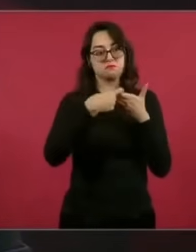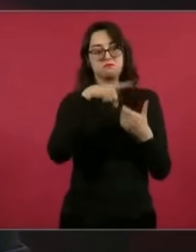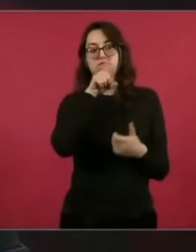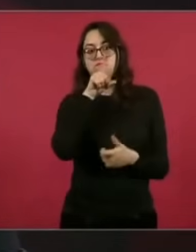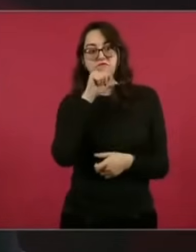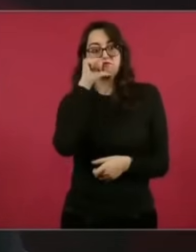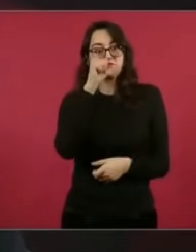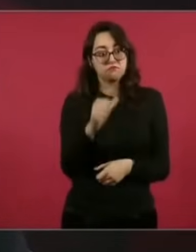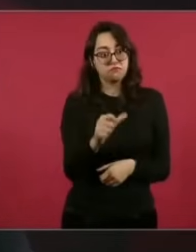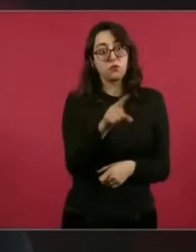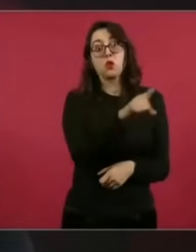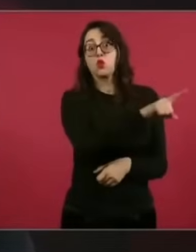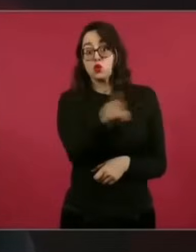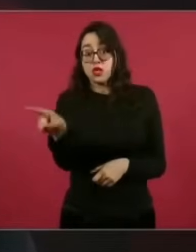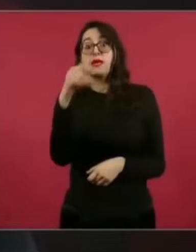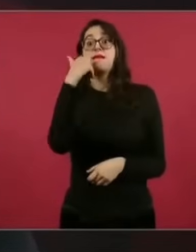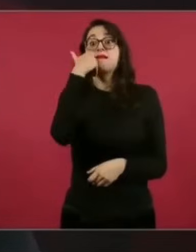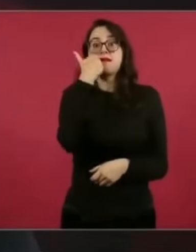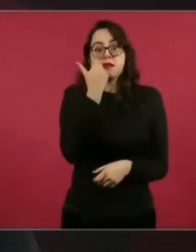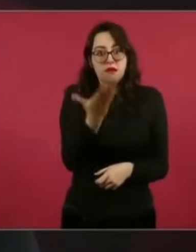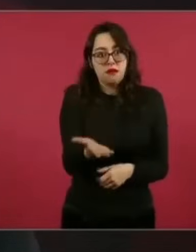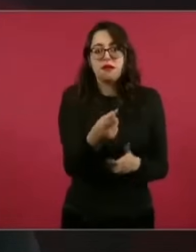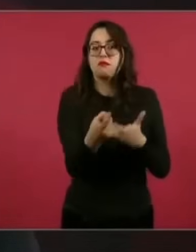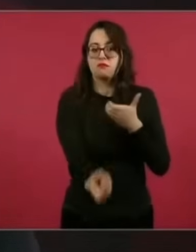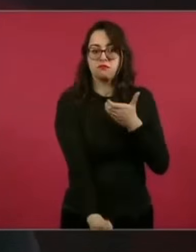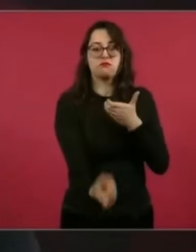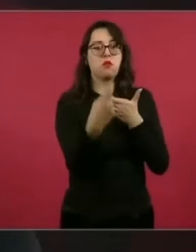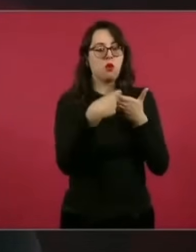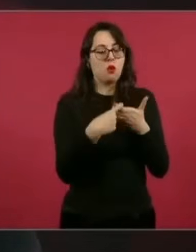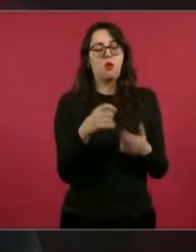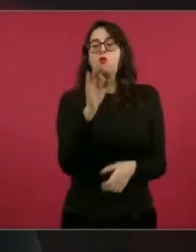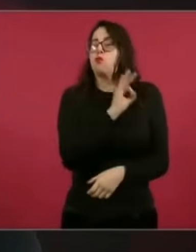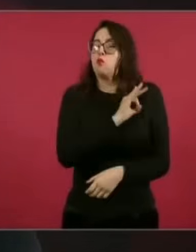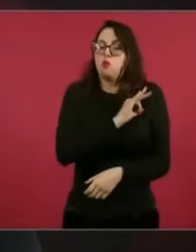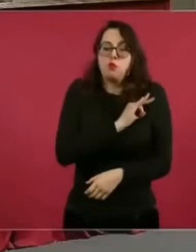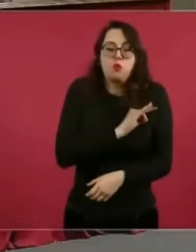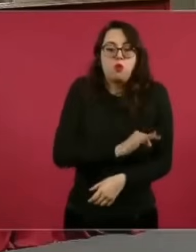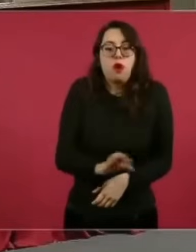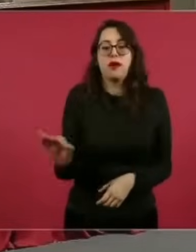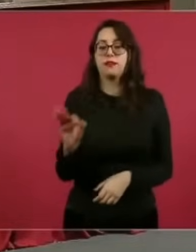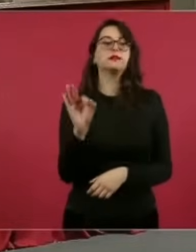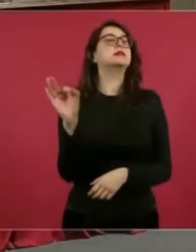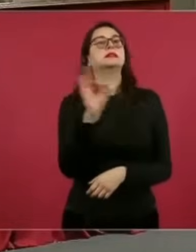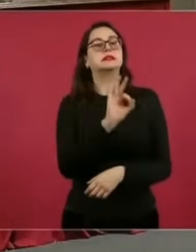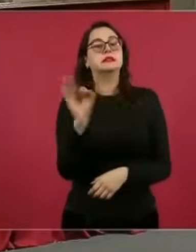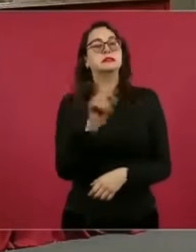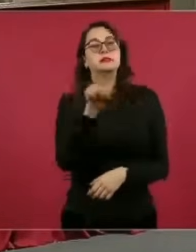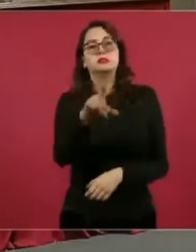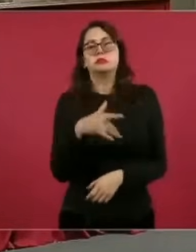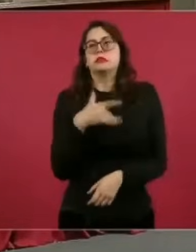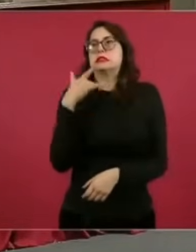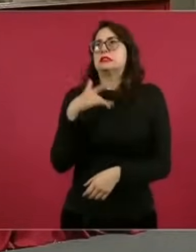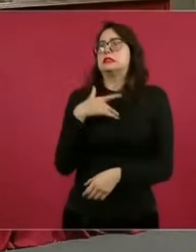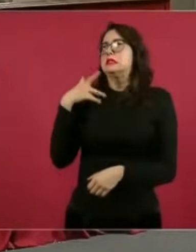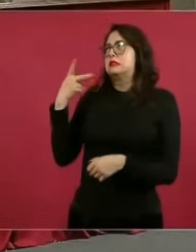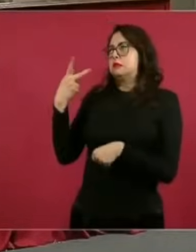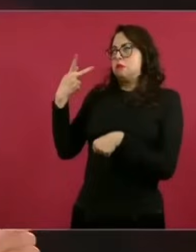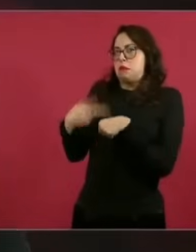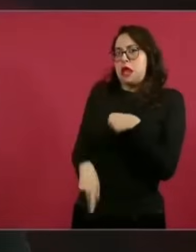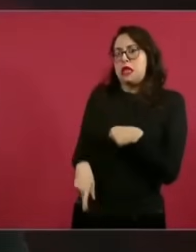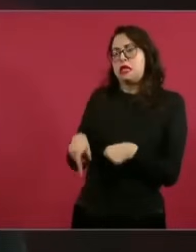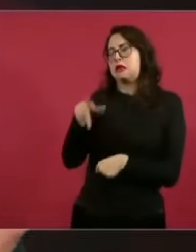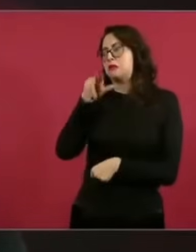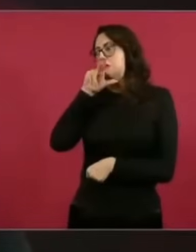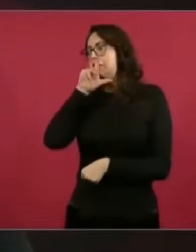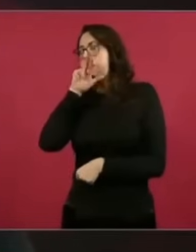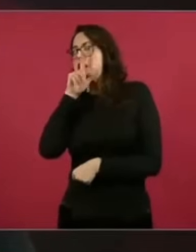reiteramos que en caso de presentar alguna agresión, ya sea en el marco de esta coyuntura